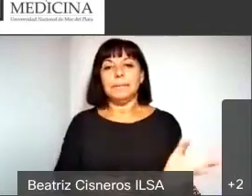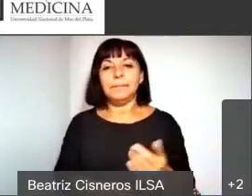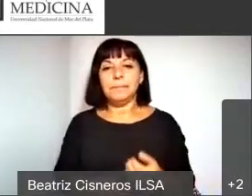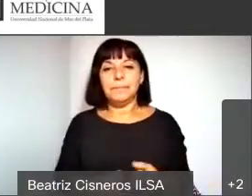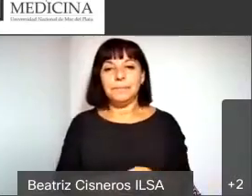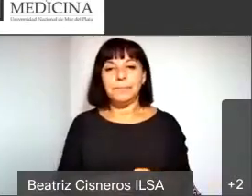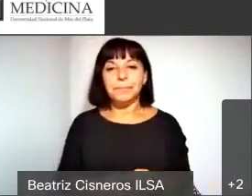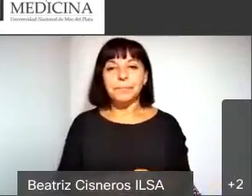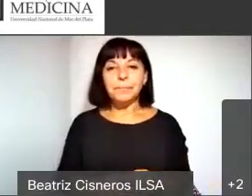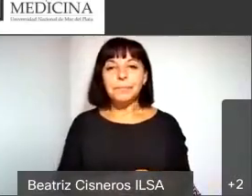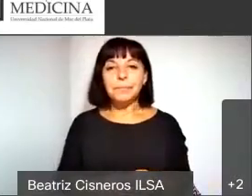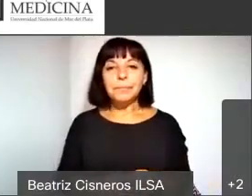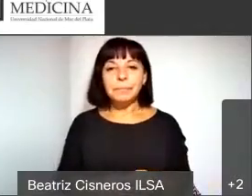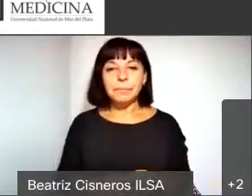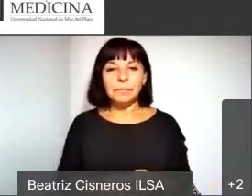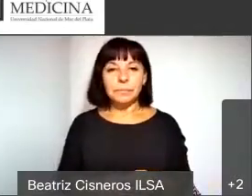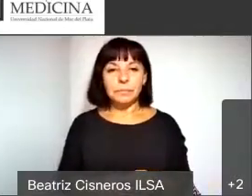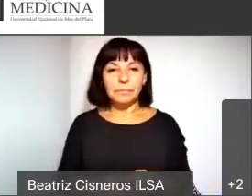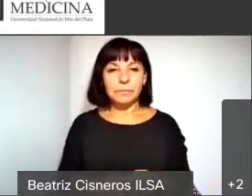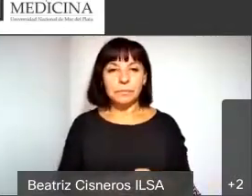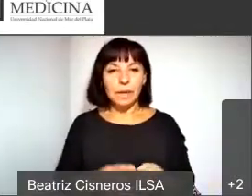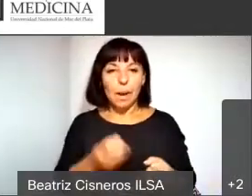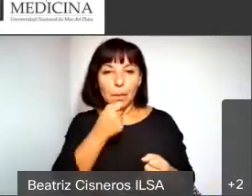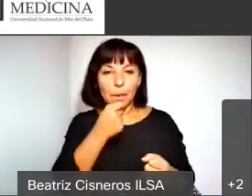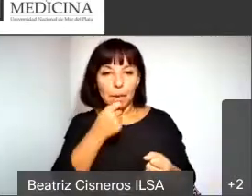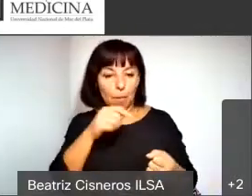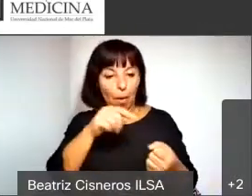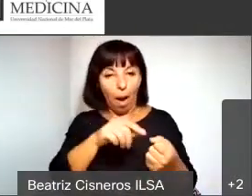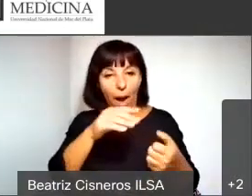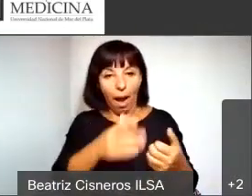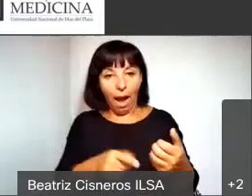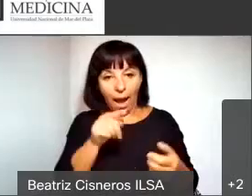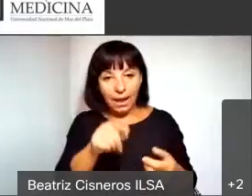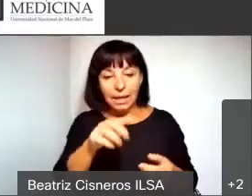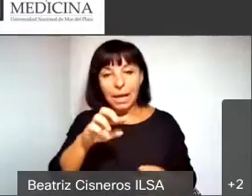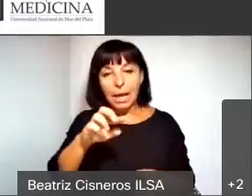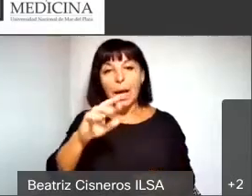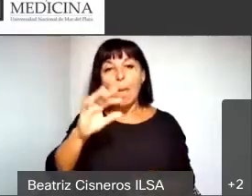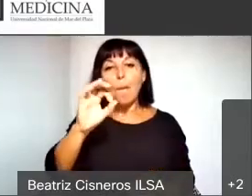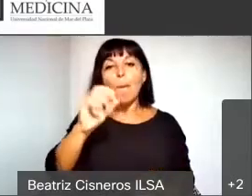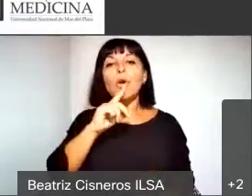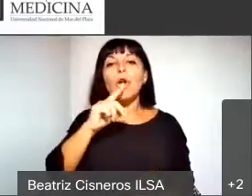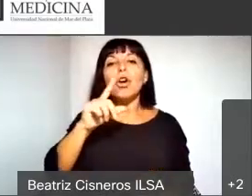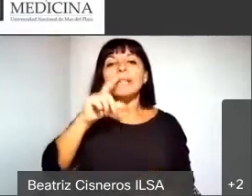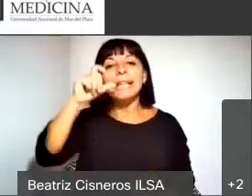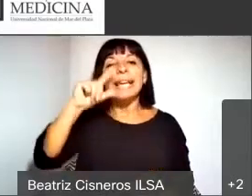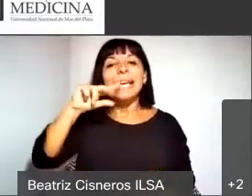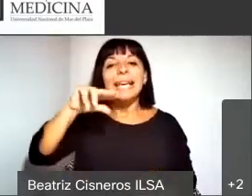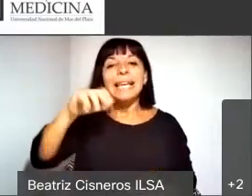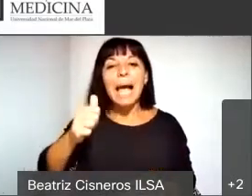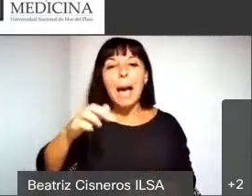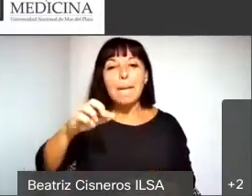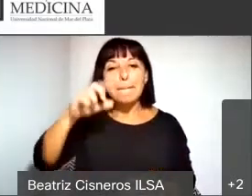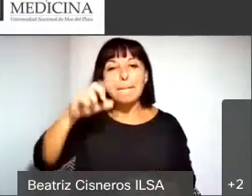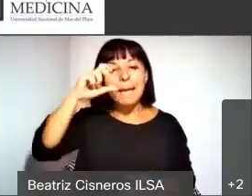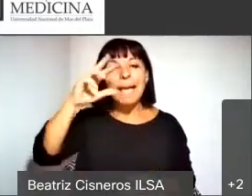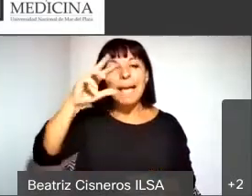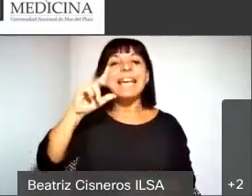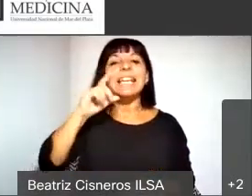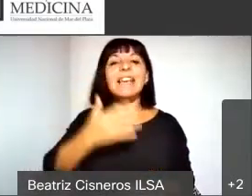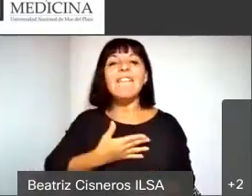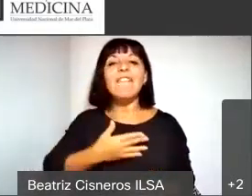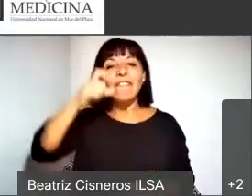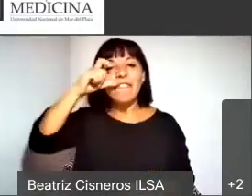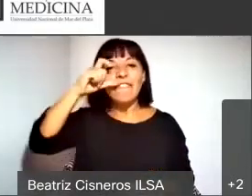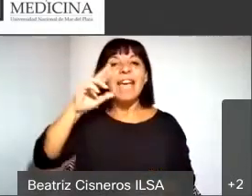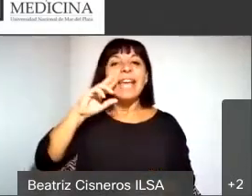relación con el interior de la célula. Por ejemplo, acá vemos una proteína periférica. Estas proteínas están unidas de forma débil, ¿sí?,